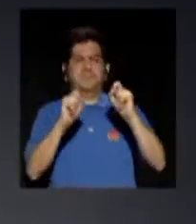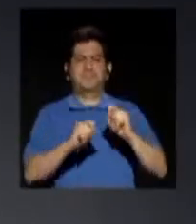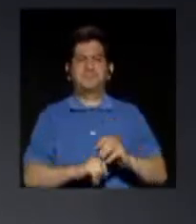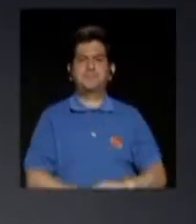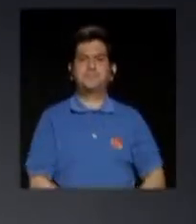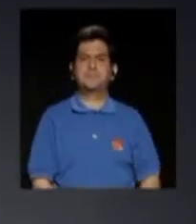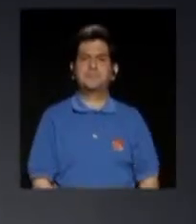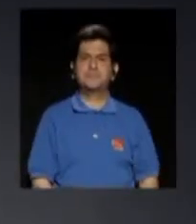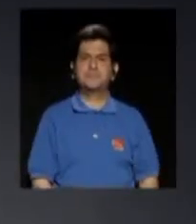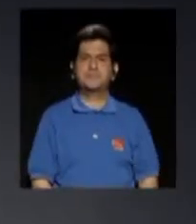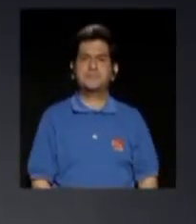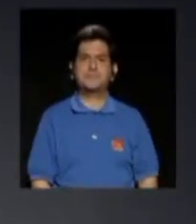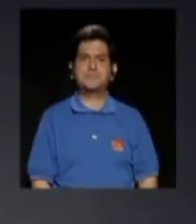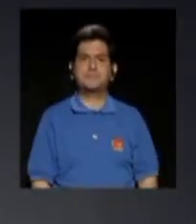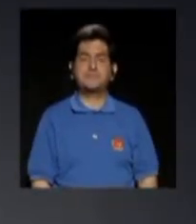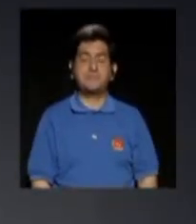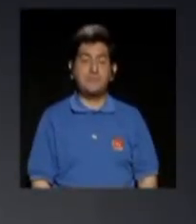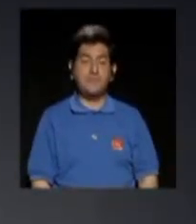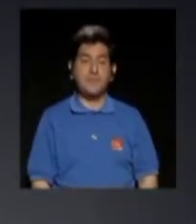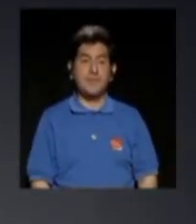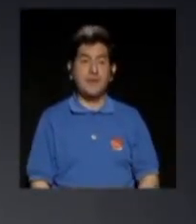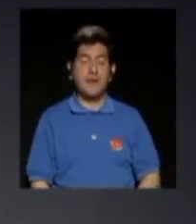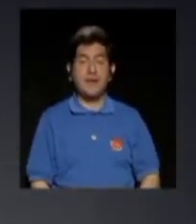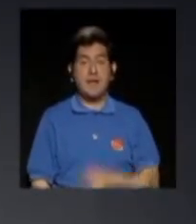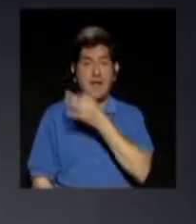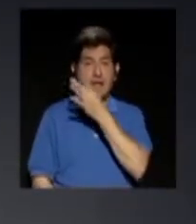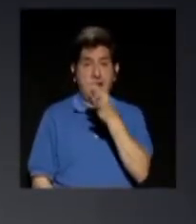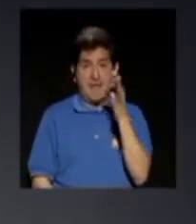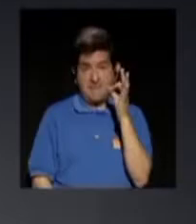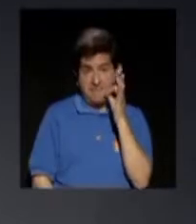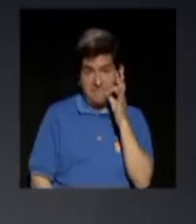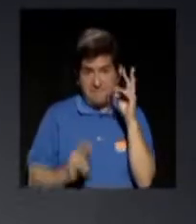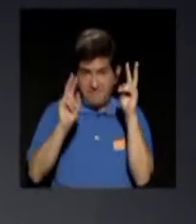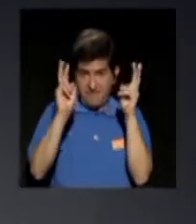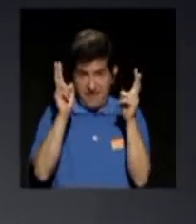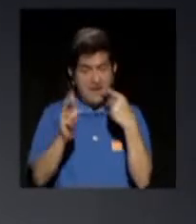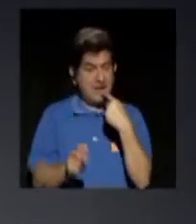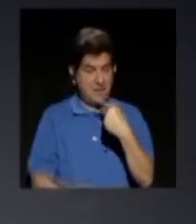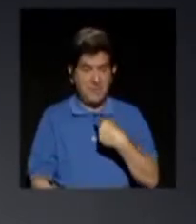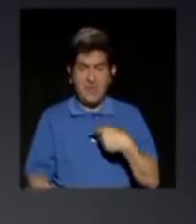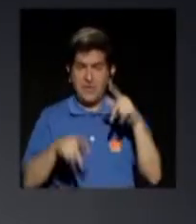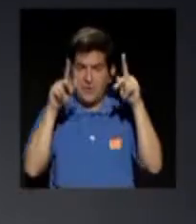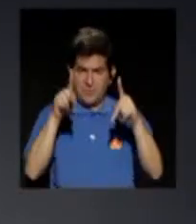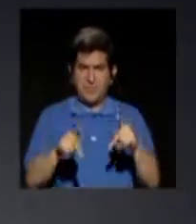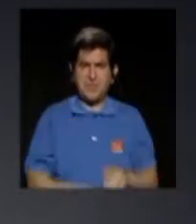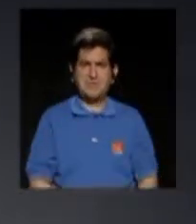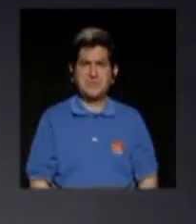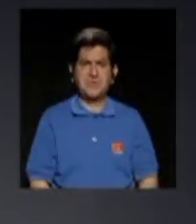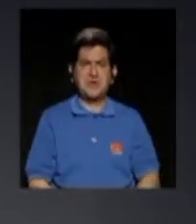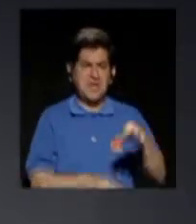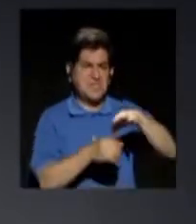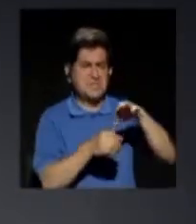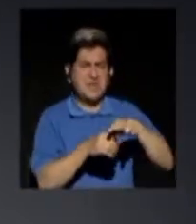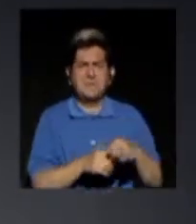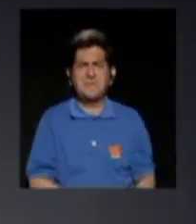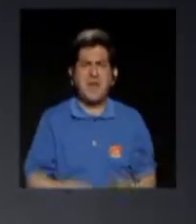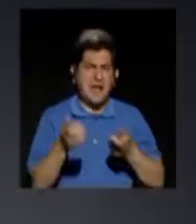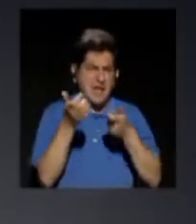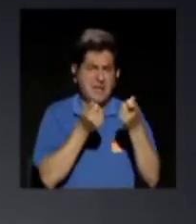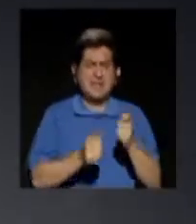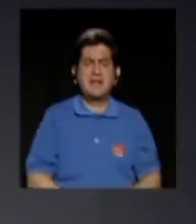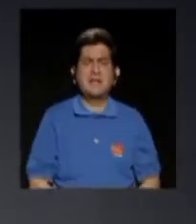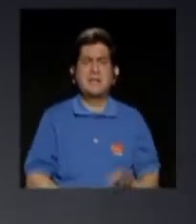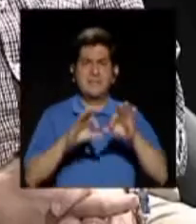como esta finca en la que me decía alguien que era una finca de café de los